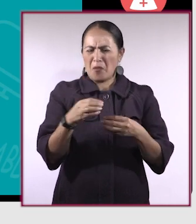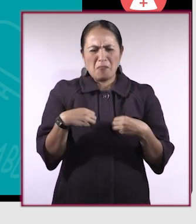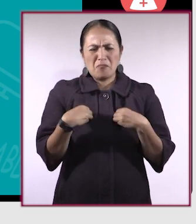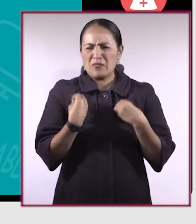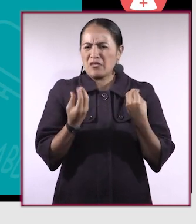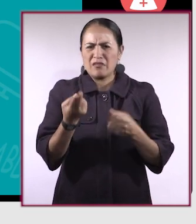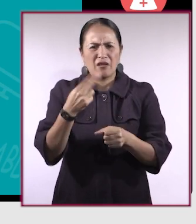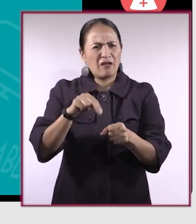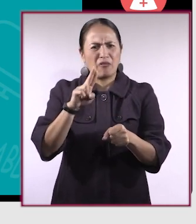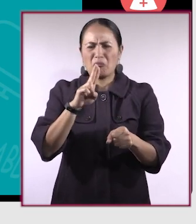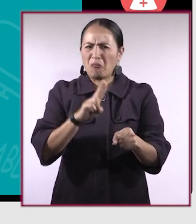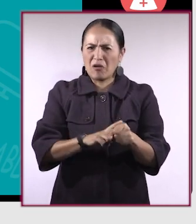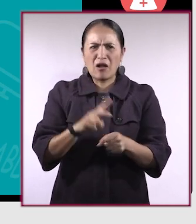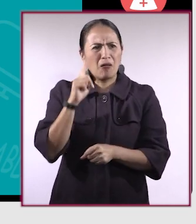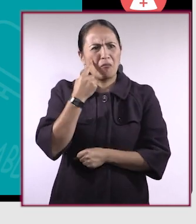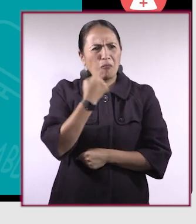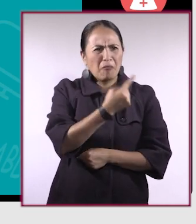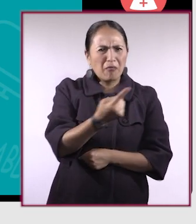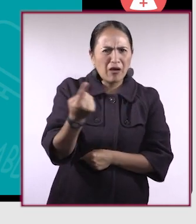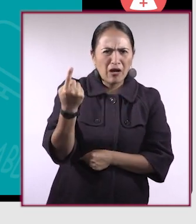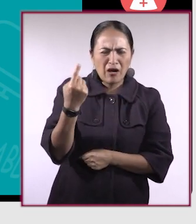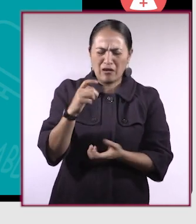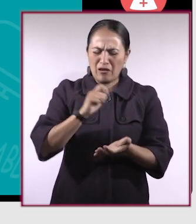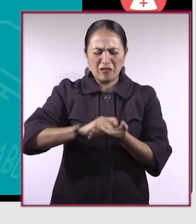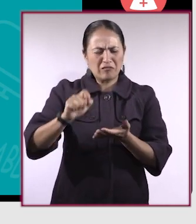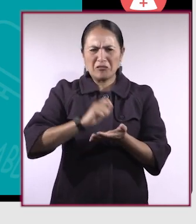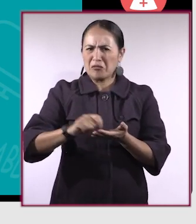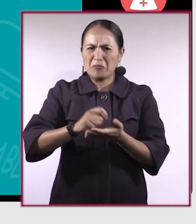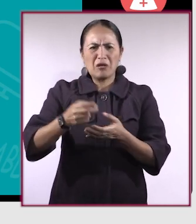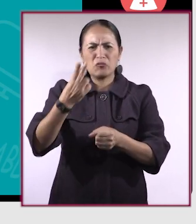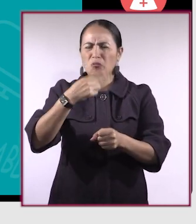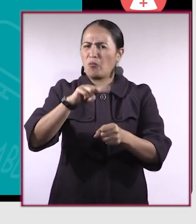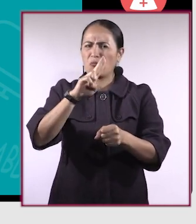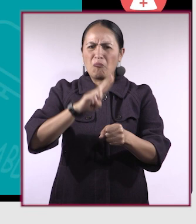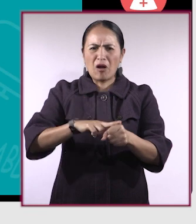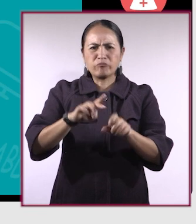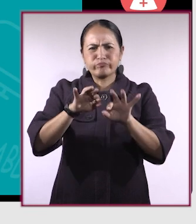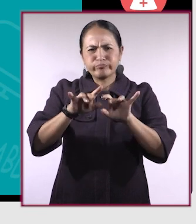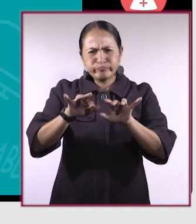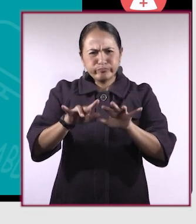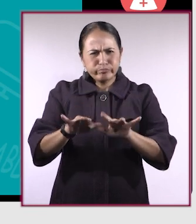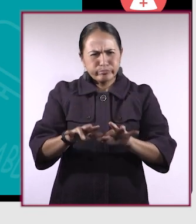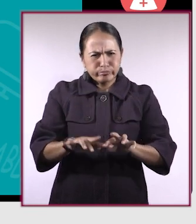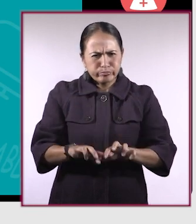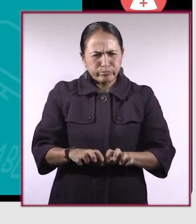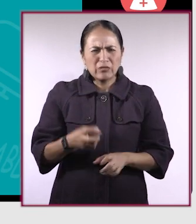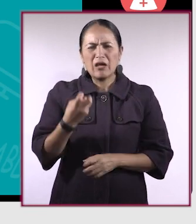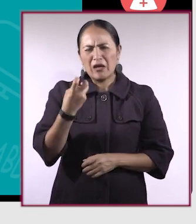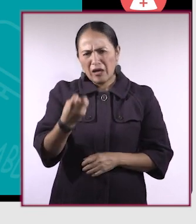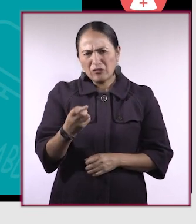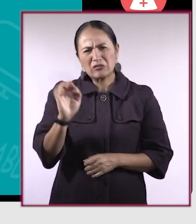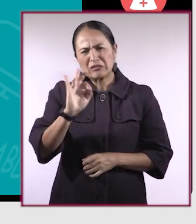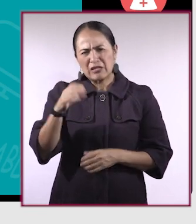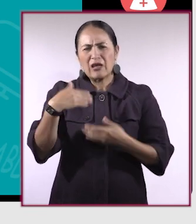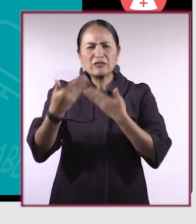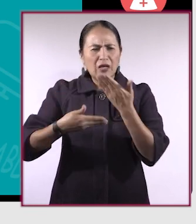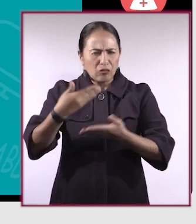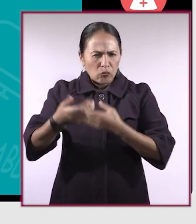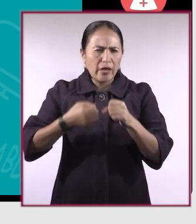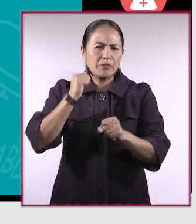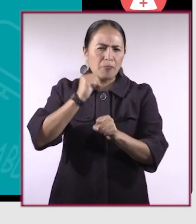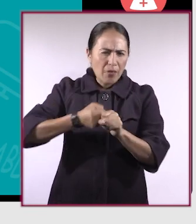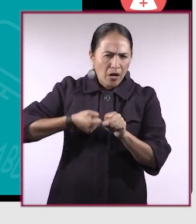manera cotidiana, de la manera que sabemos, y este es un ejercicio y seguramente después con la